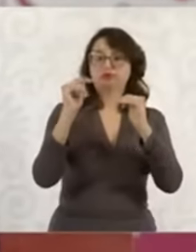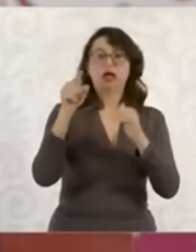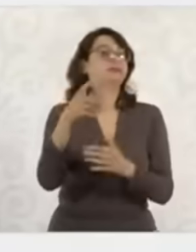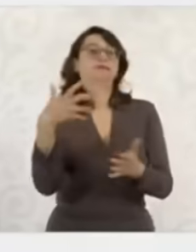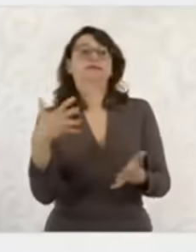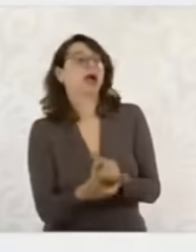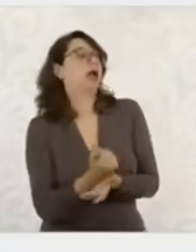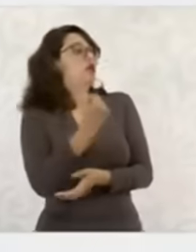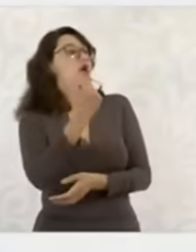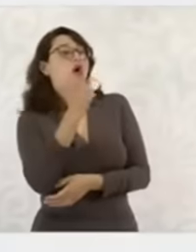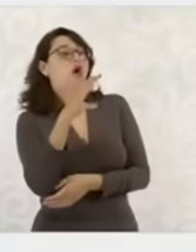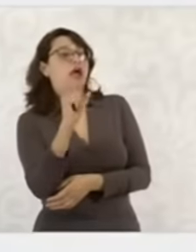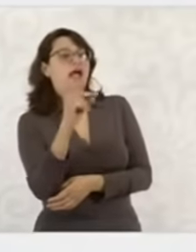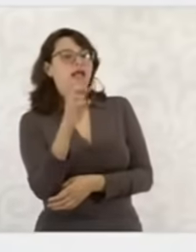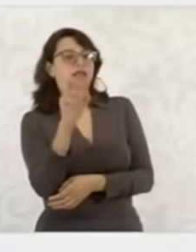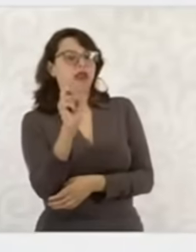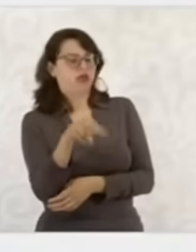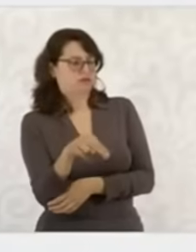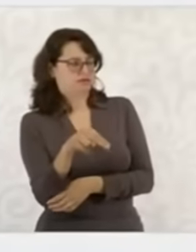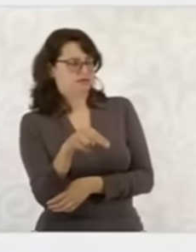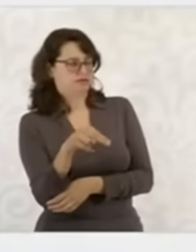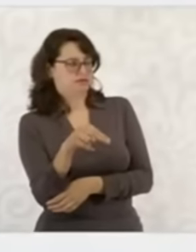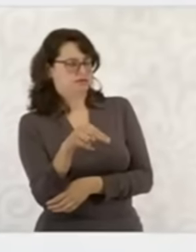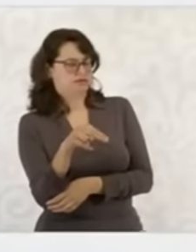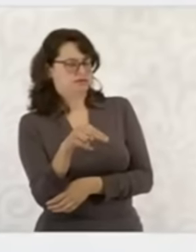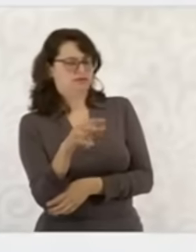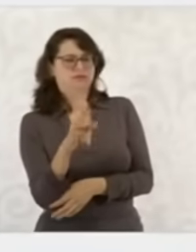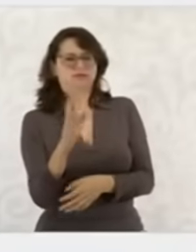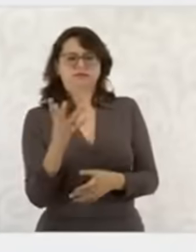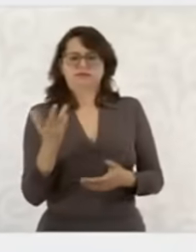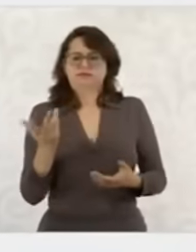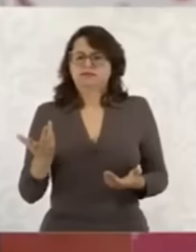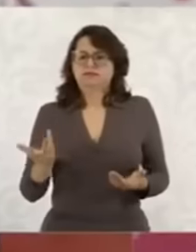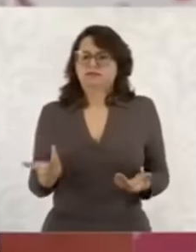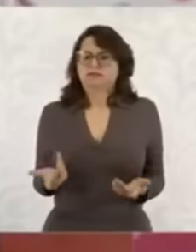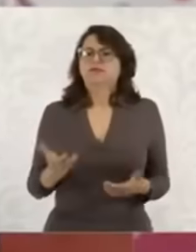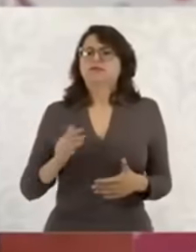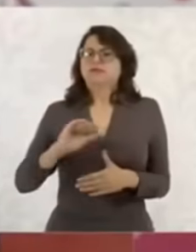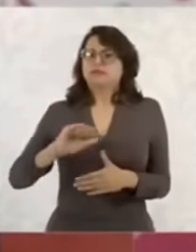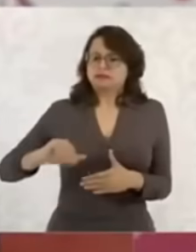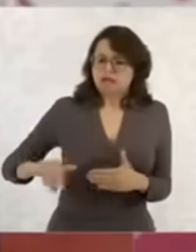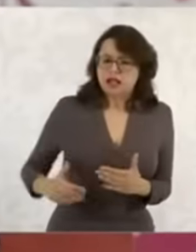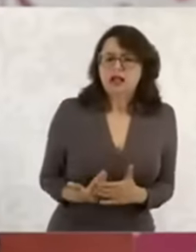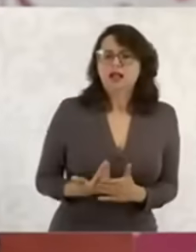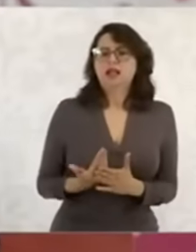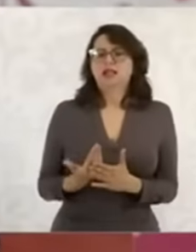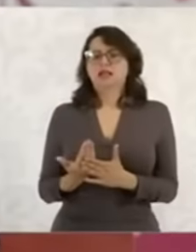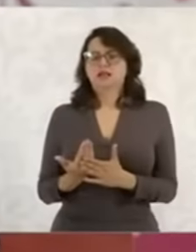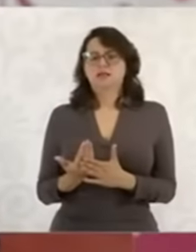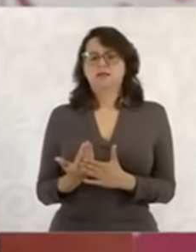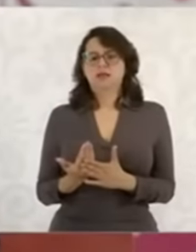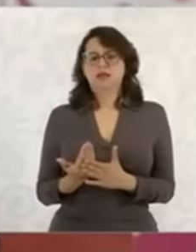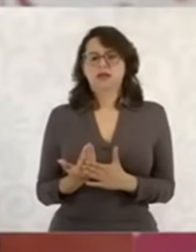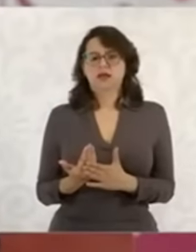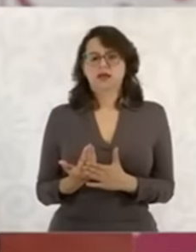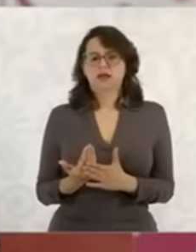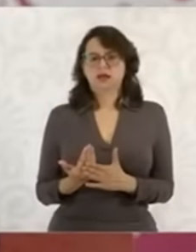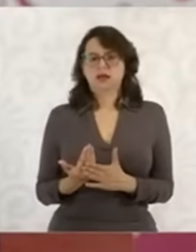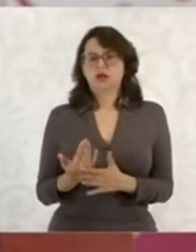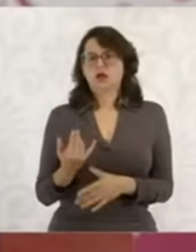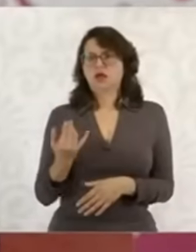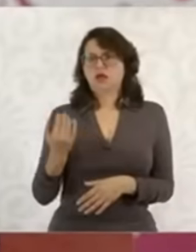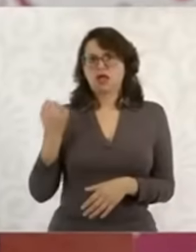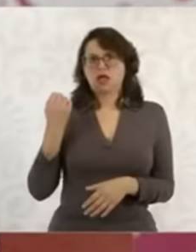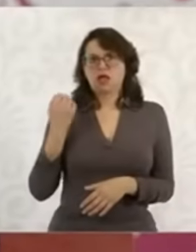Resulta que al otro día ¿qué día fue la elección en 2006? en junio,